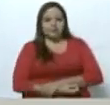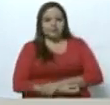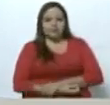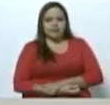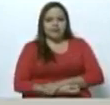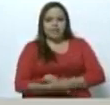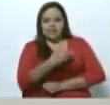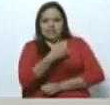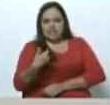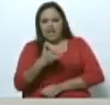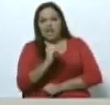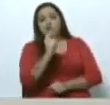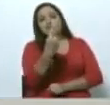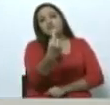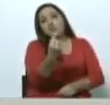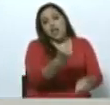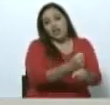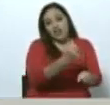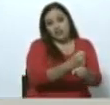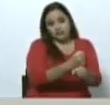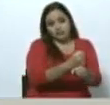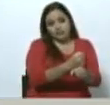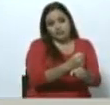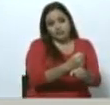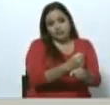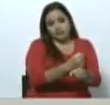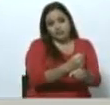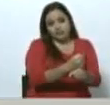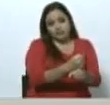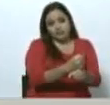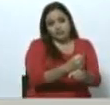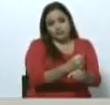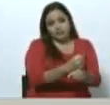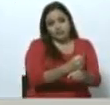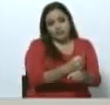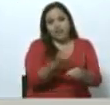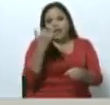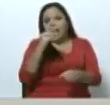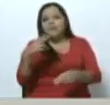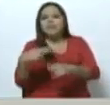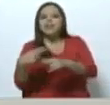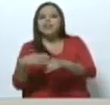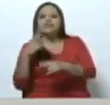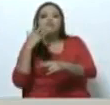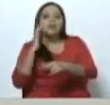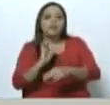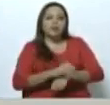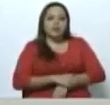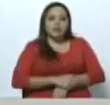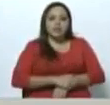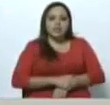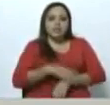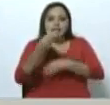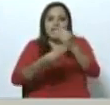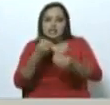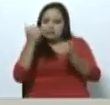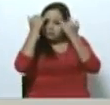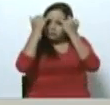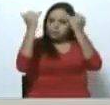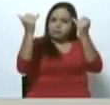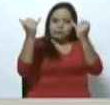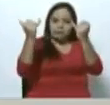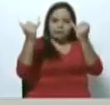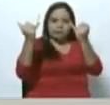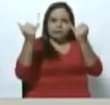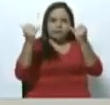prefería estar en un empleo que correr el riesgo de innovar, de hacer